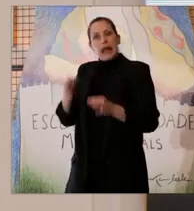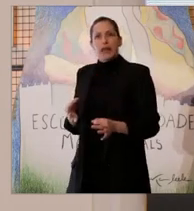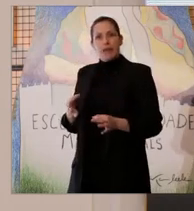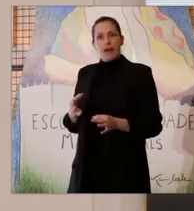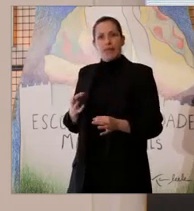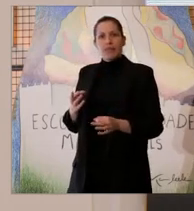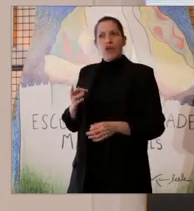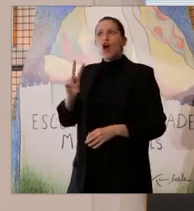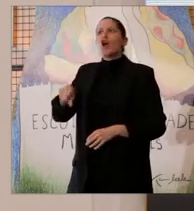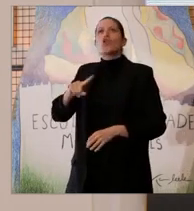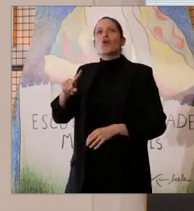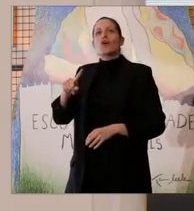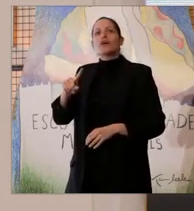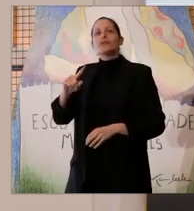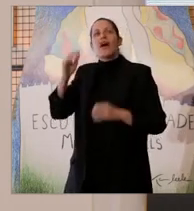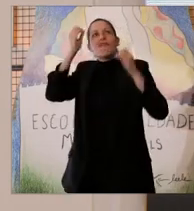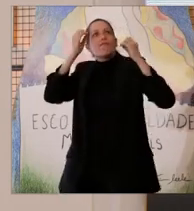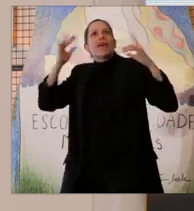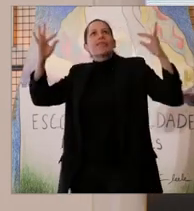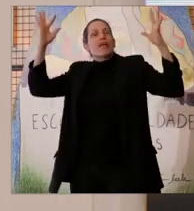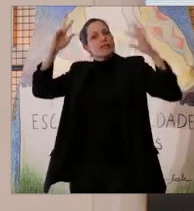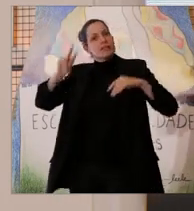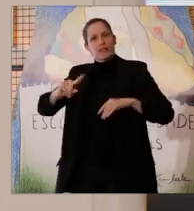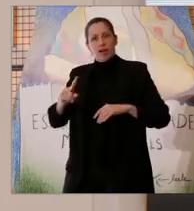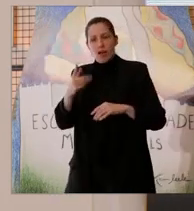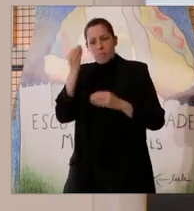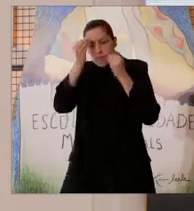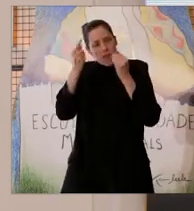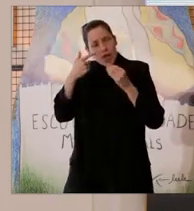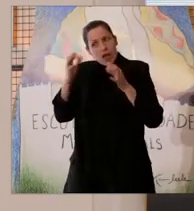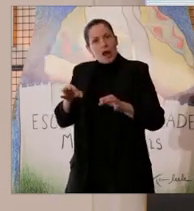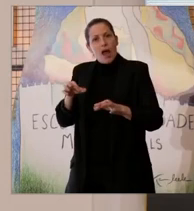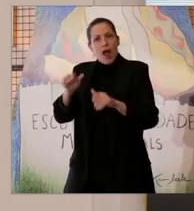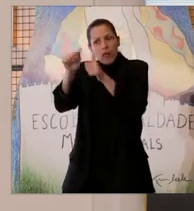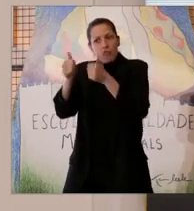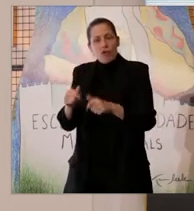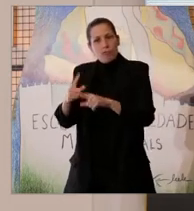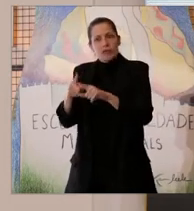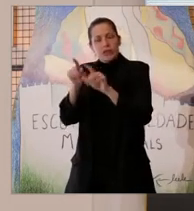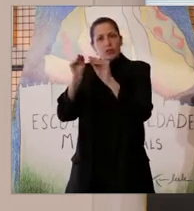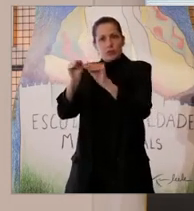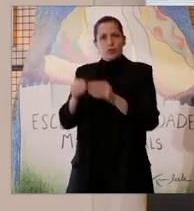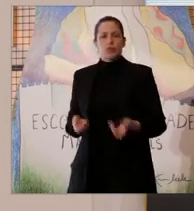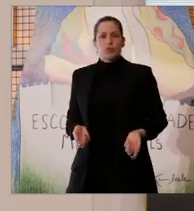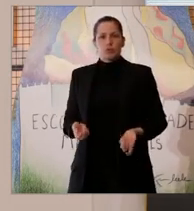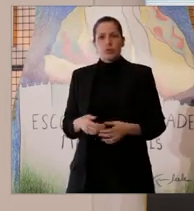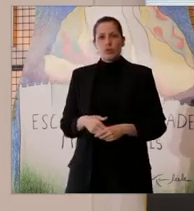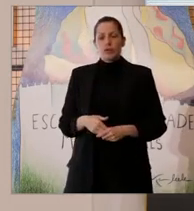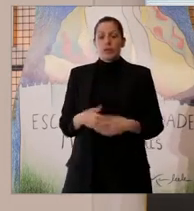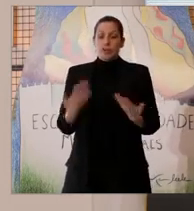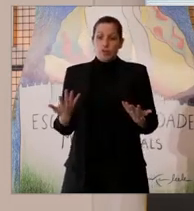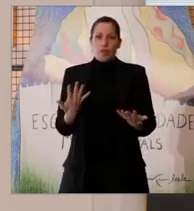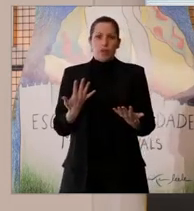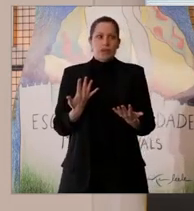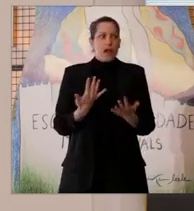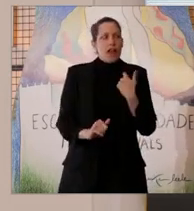una percepción quiero decir el que tienen que dejar porno machista claro el porno machista no solo les afecta a ellos también les afecta a ellas y generan la concepción de una